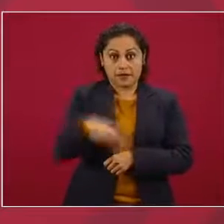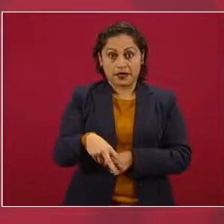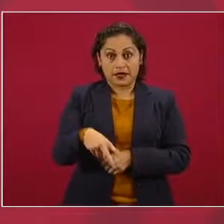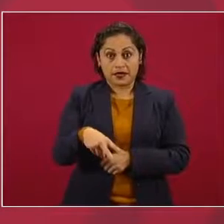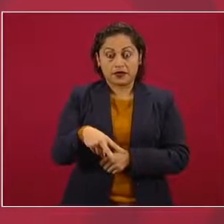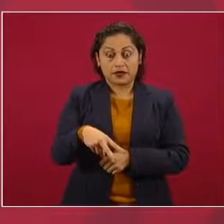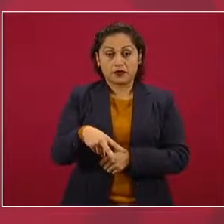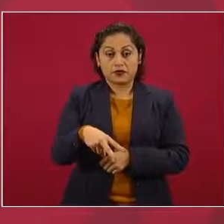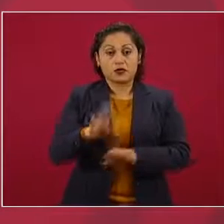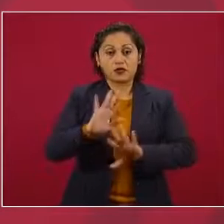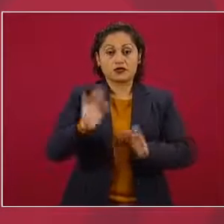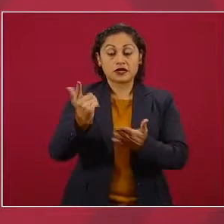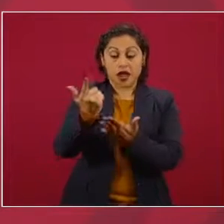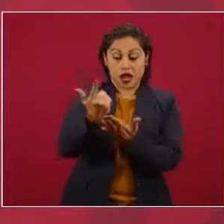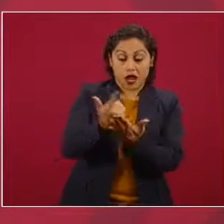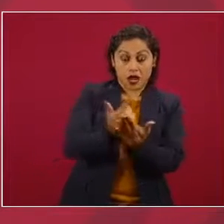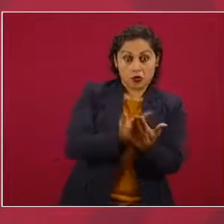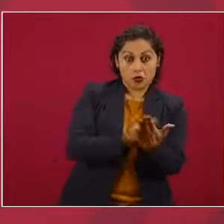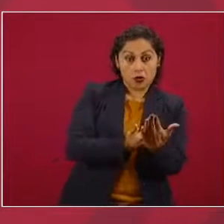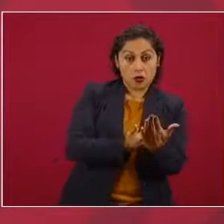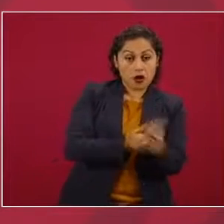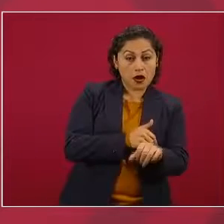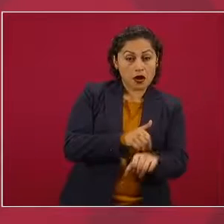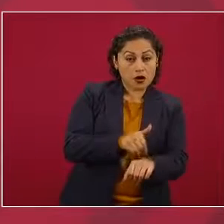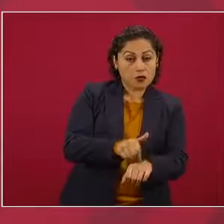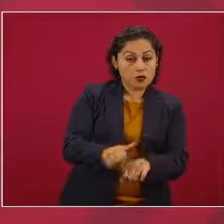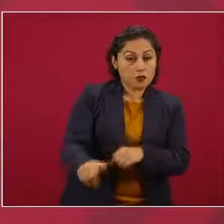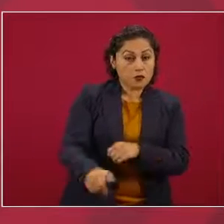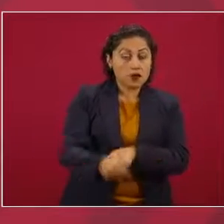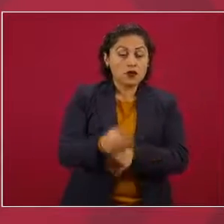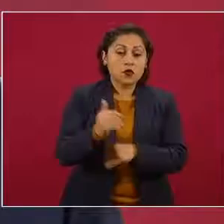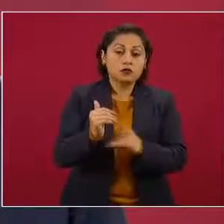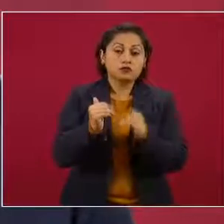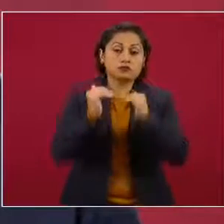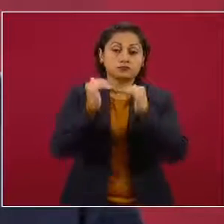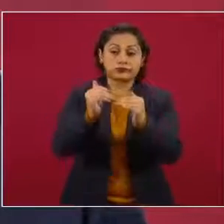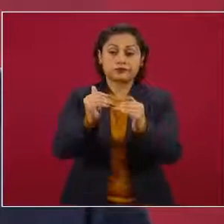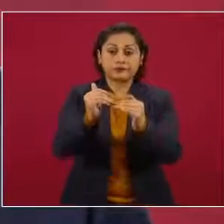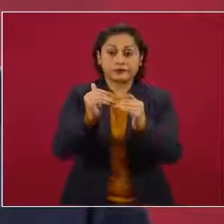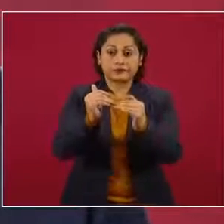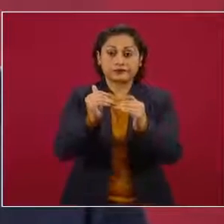primeros lugares en el mundo en tener